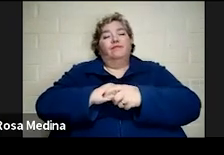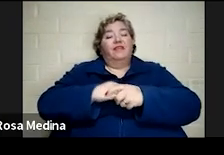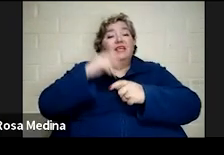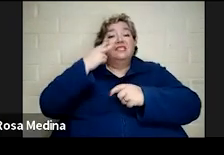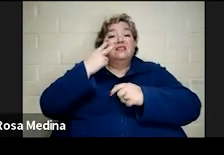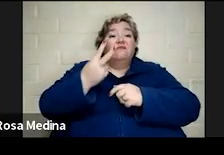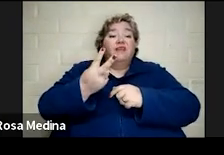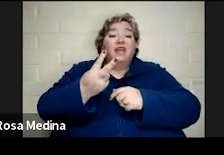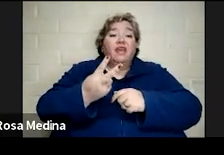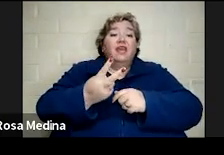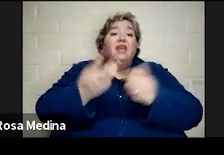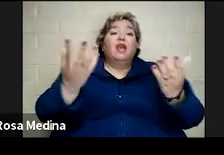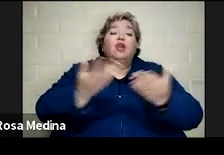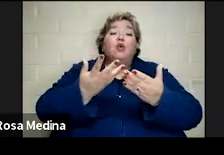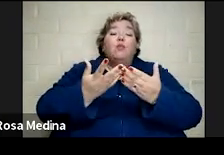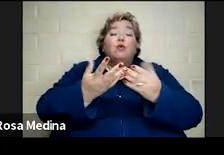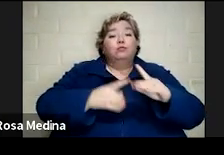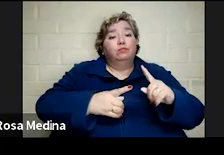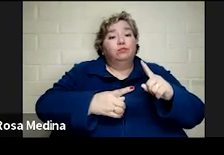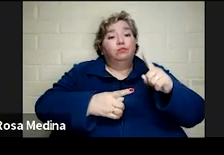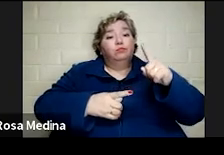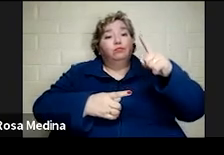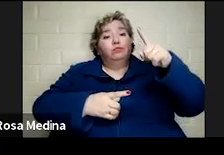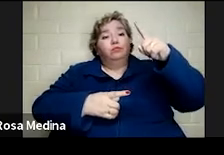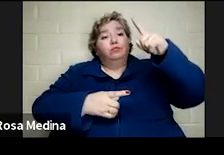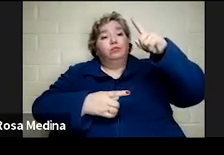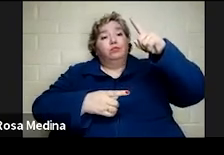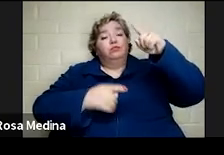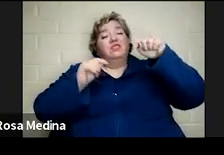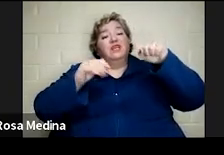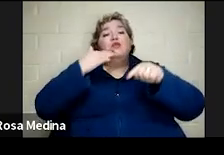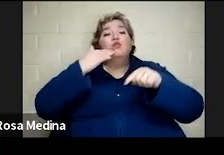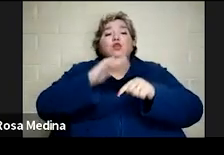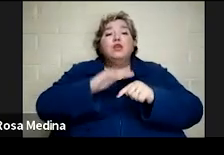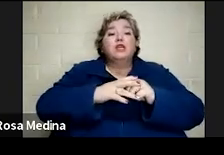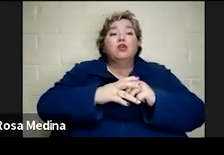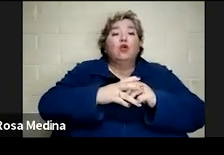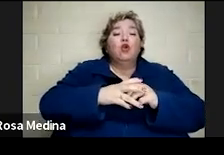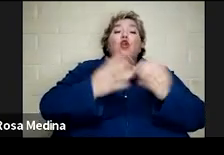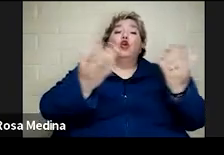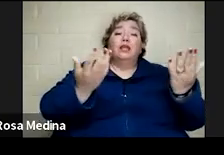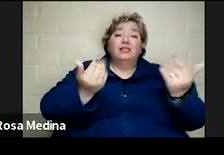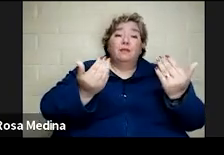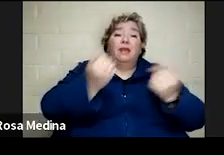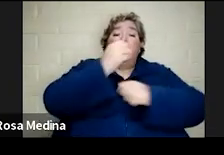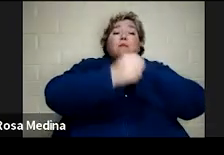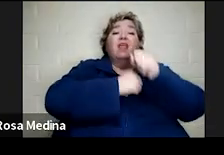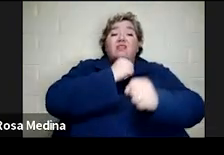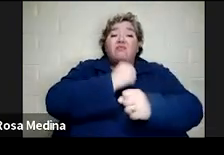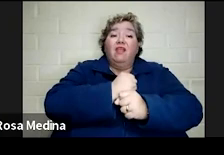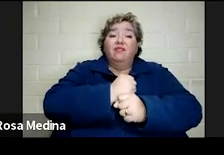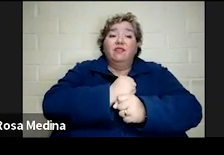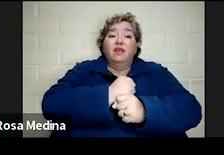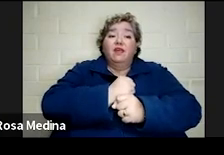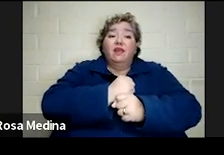con las trayectorias del desarrollo, si este niño va siguiendo lo que se espera para su edad, si va